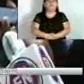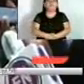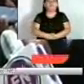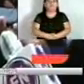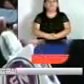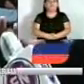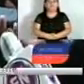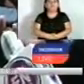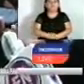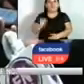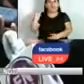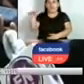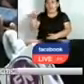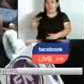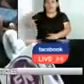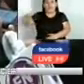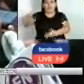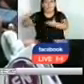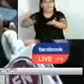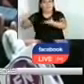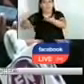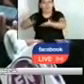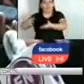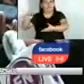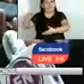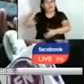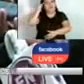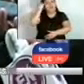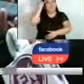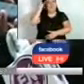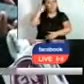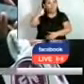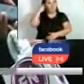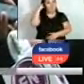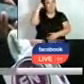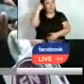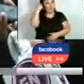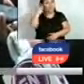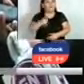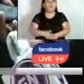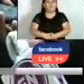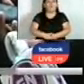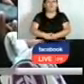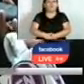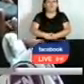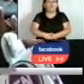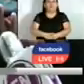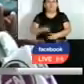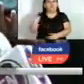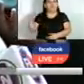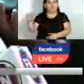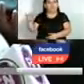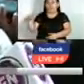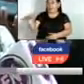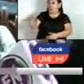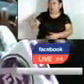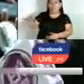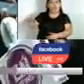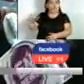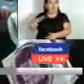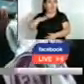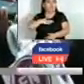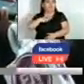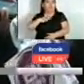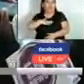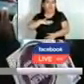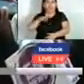caso, el corredor salvadoreño es una iniciativa importante porque ya es un espacio físico